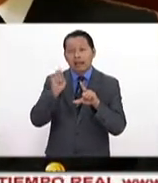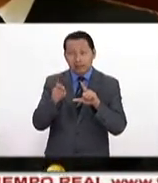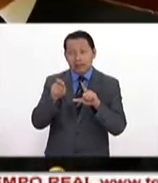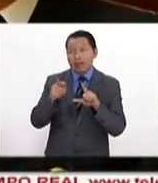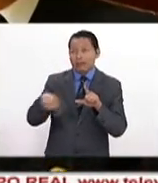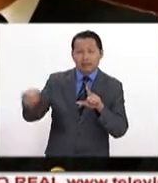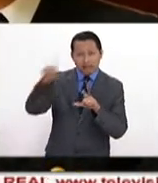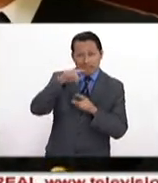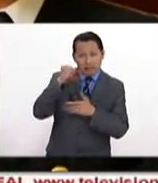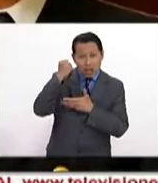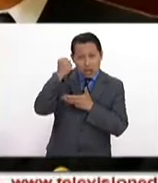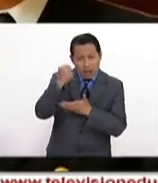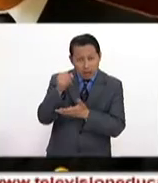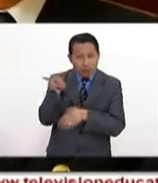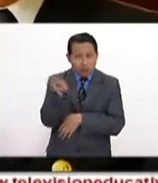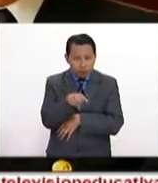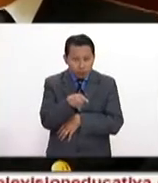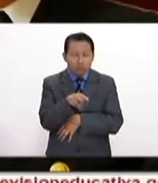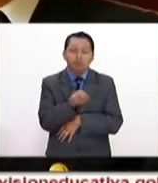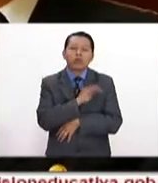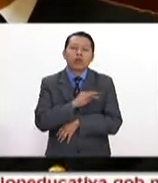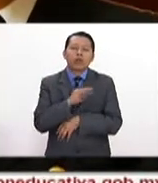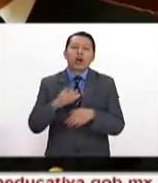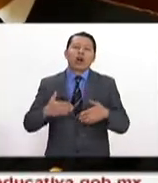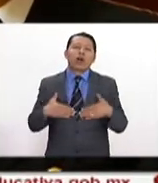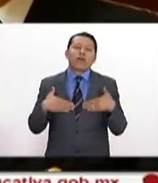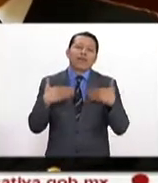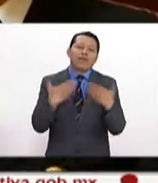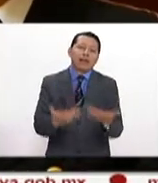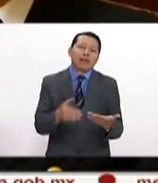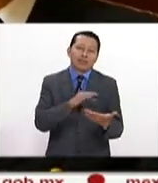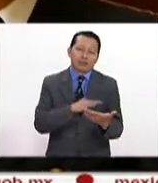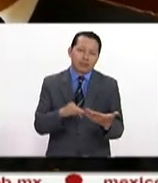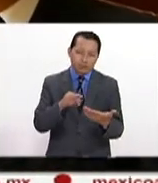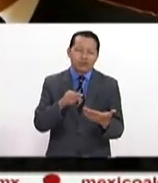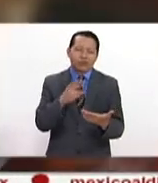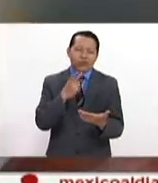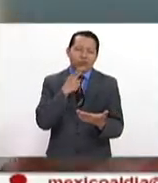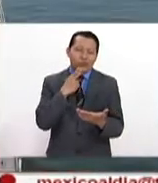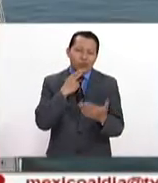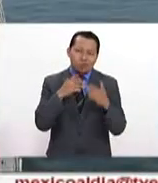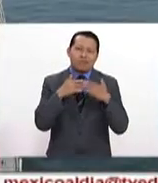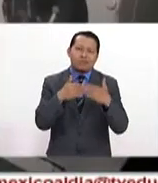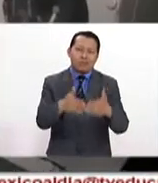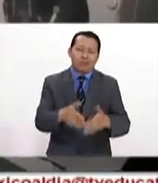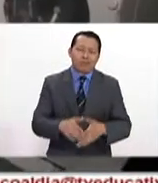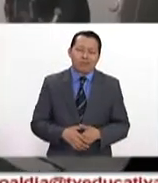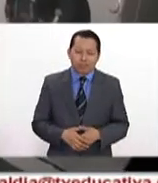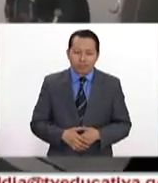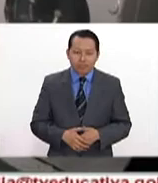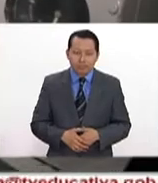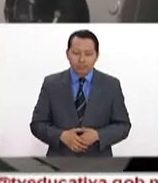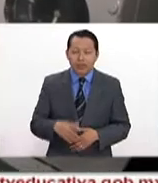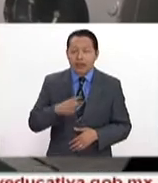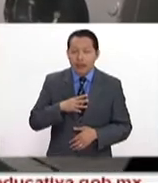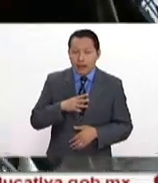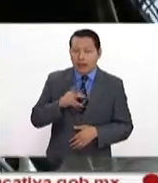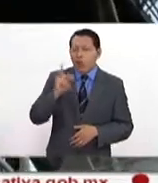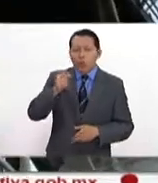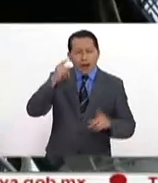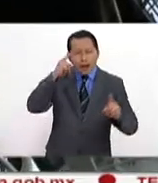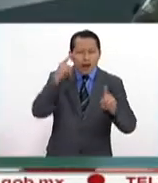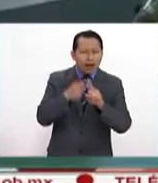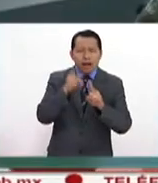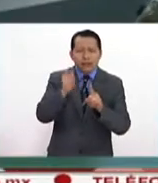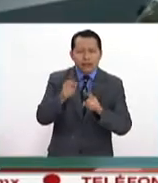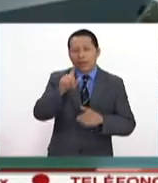los inversionistas para que se hagan mayores transferencias a través de nuestros puertos mexicanos. La misión de la Autoridad Marítima Nacional es alcanzar